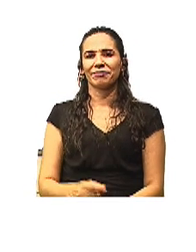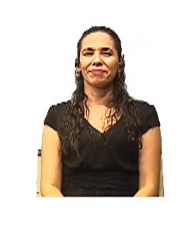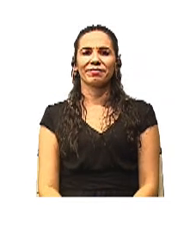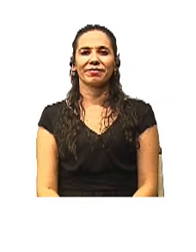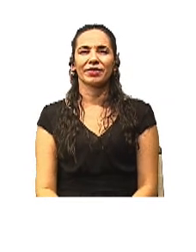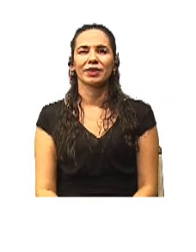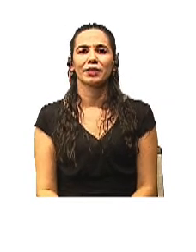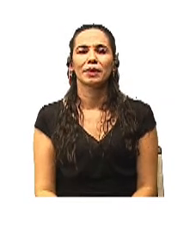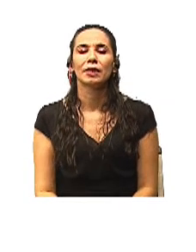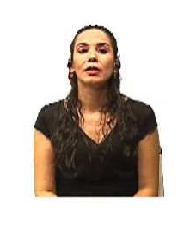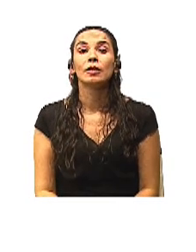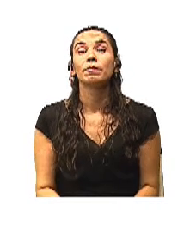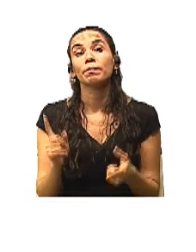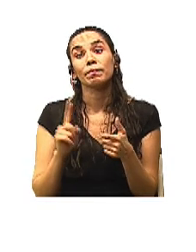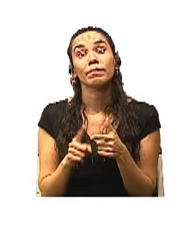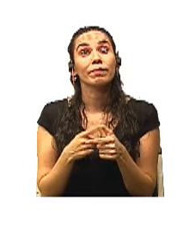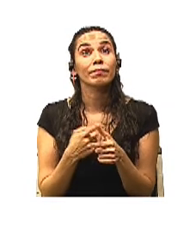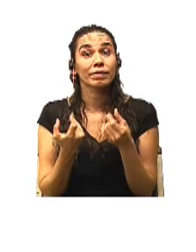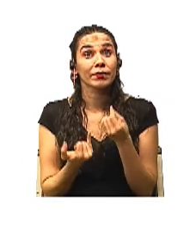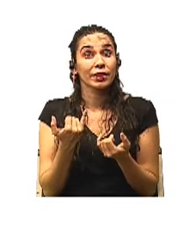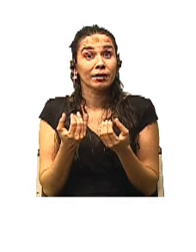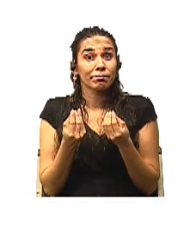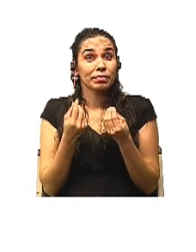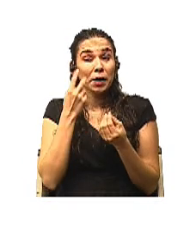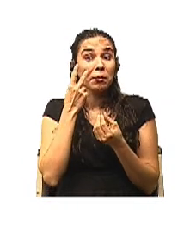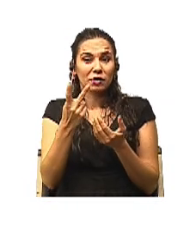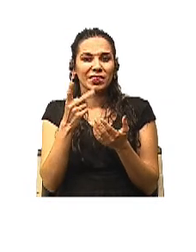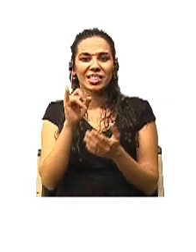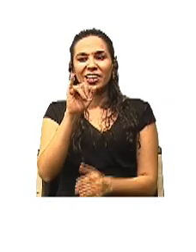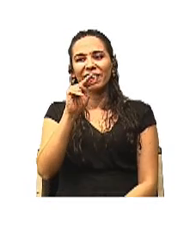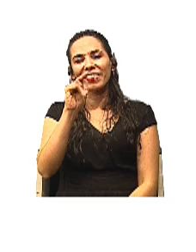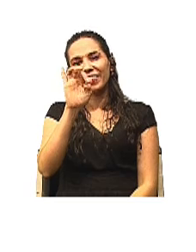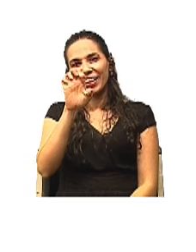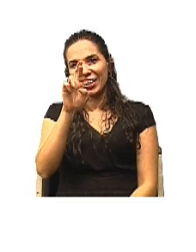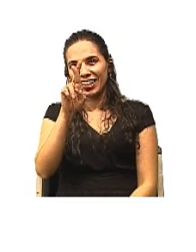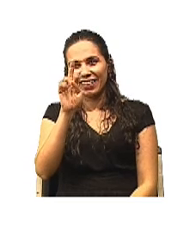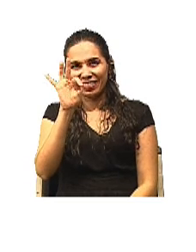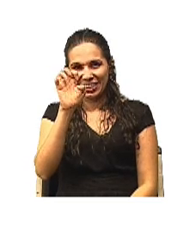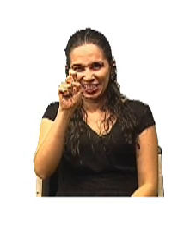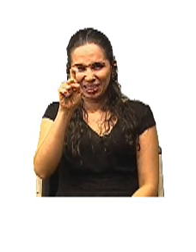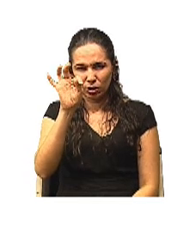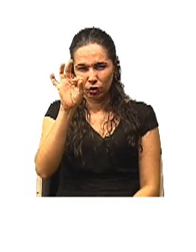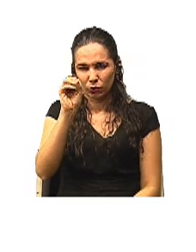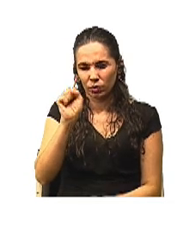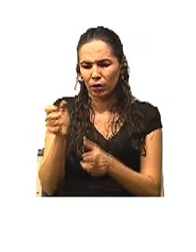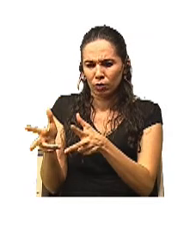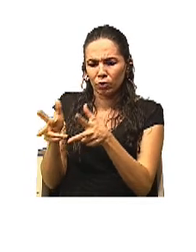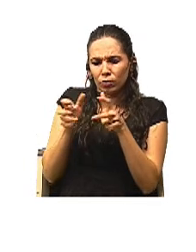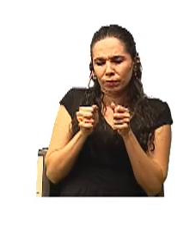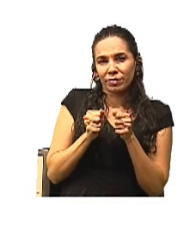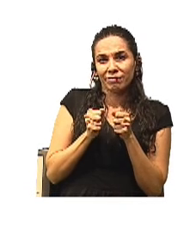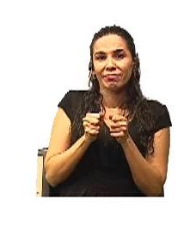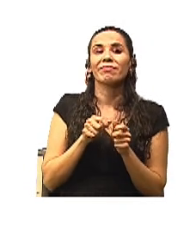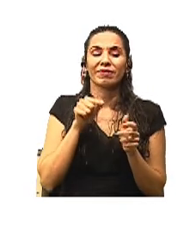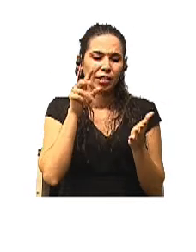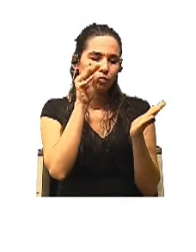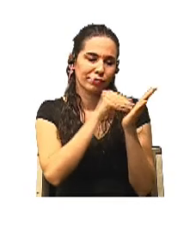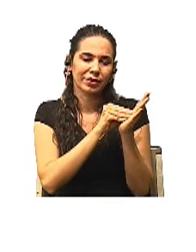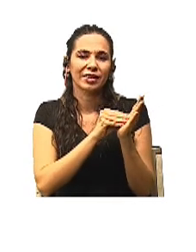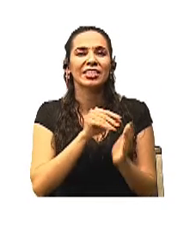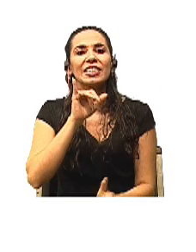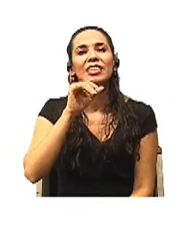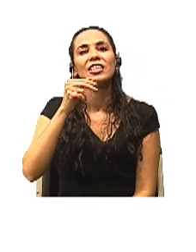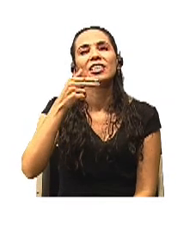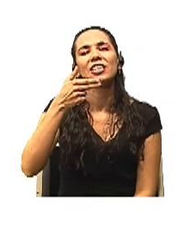Pues entonces vamos a ver los intertextos. En el diccionario de símbolos de Jean Chevalier,